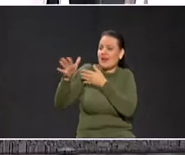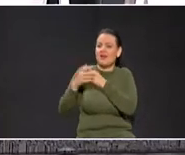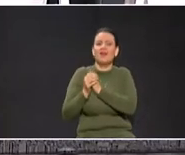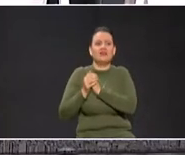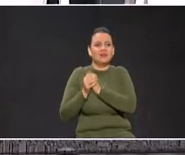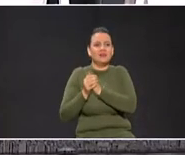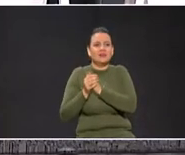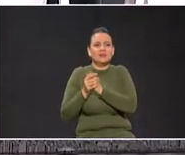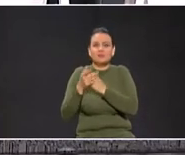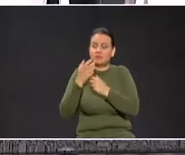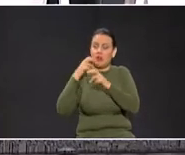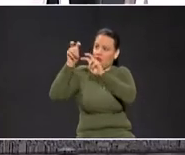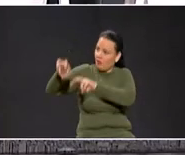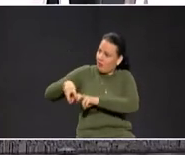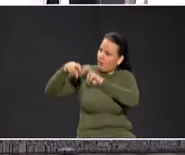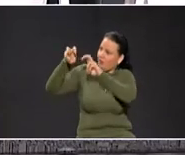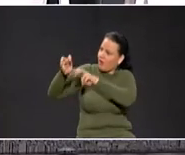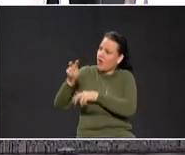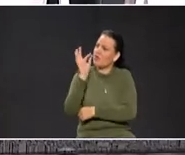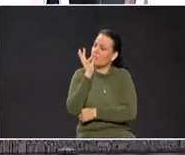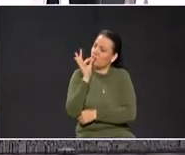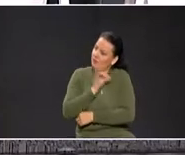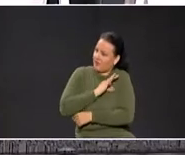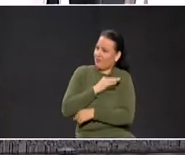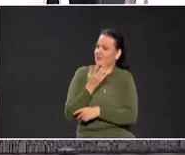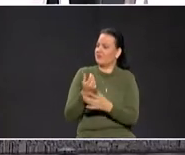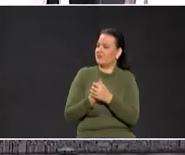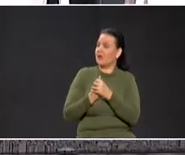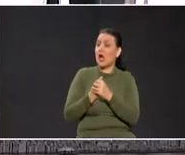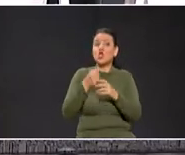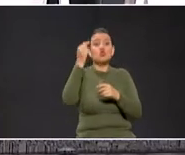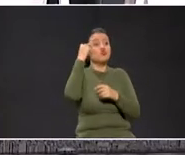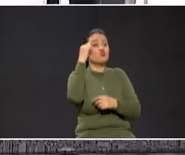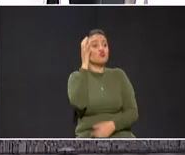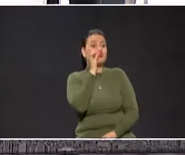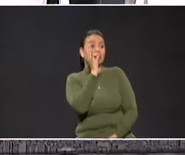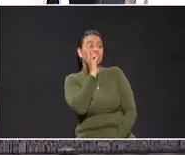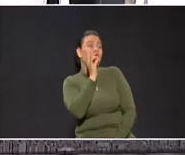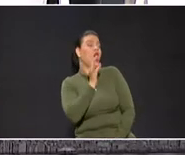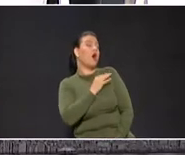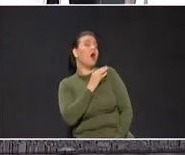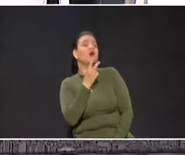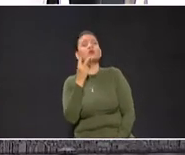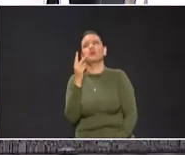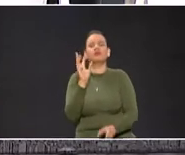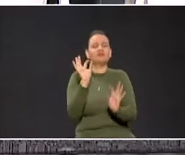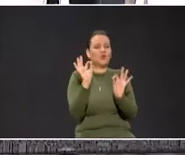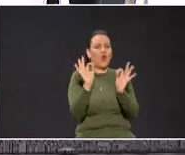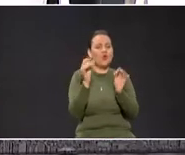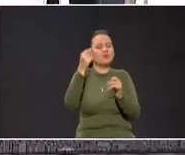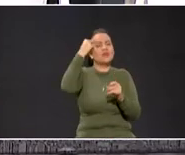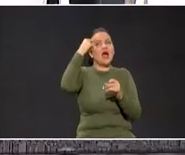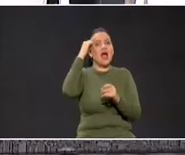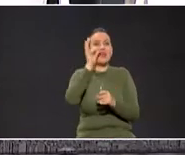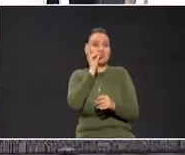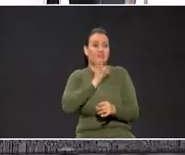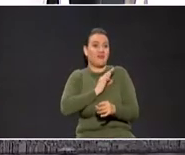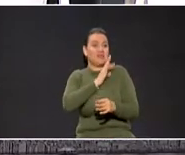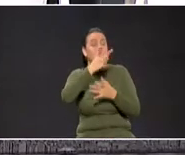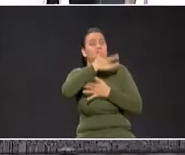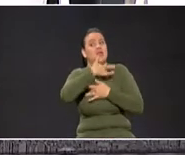a sembrar la cannabis es que realmente yo no estaba hablando de marihuana de marihuana recreativa estoy hablando del cannabis medicinal es muy diferente